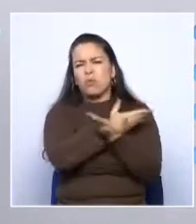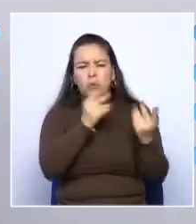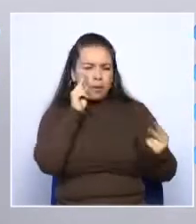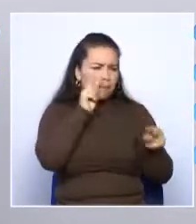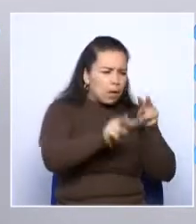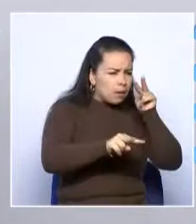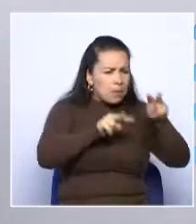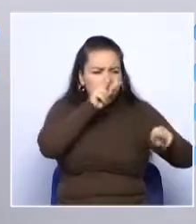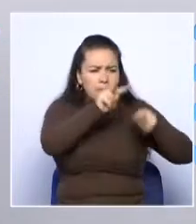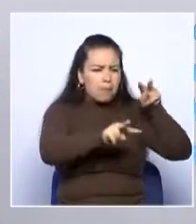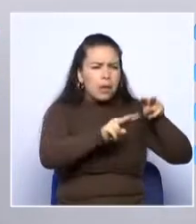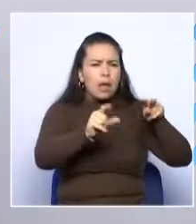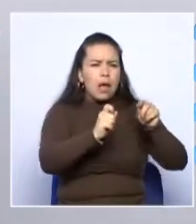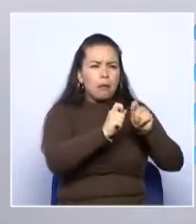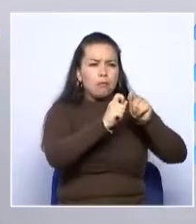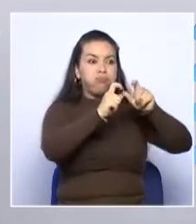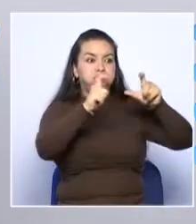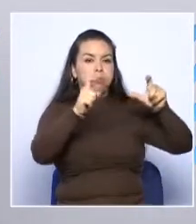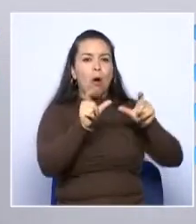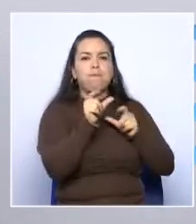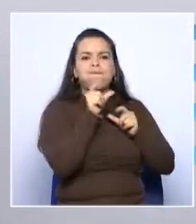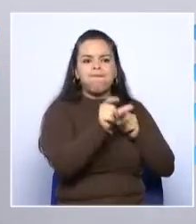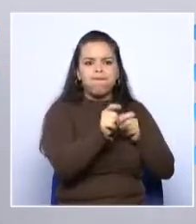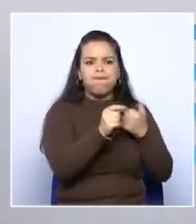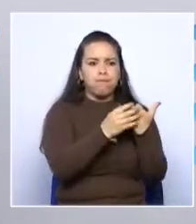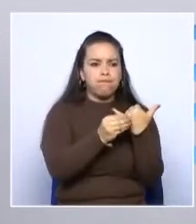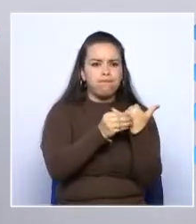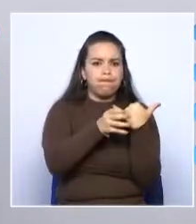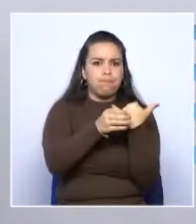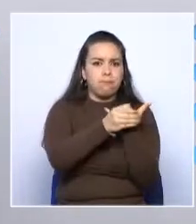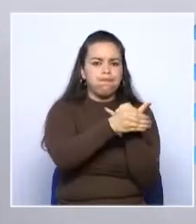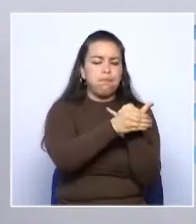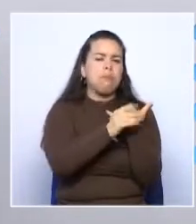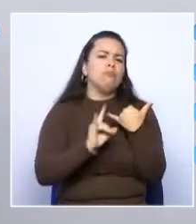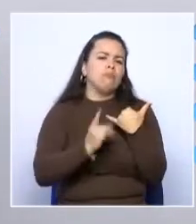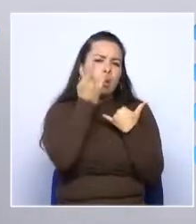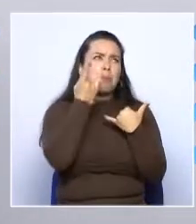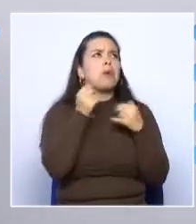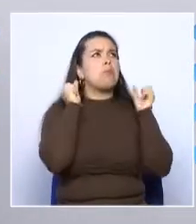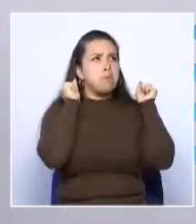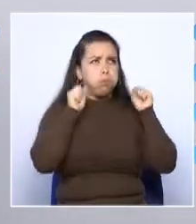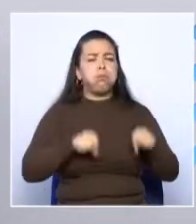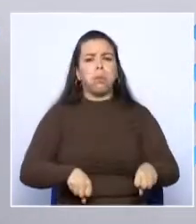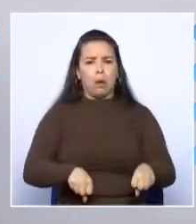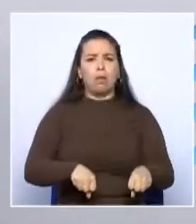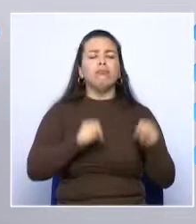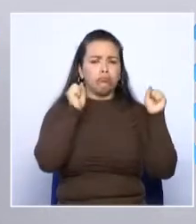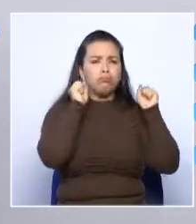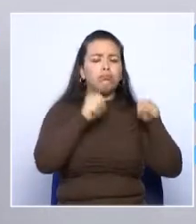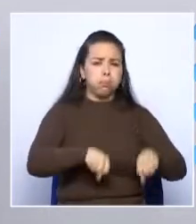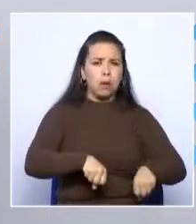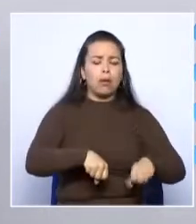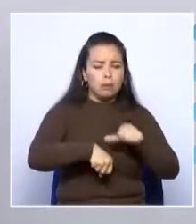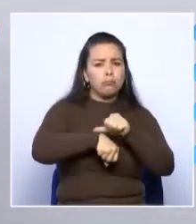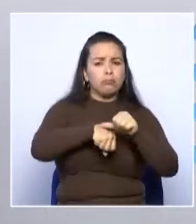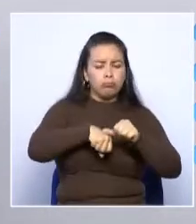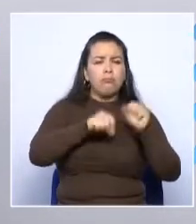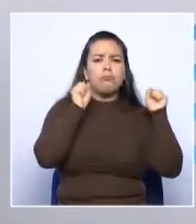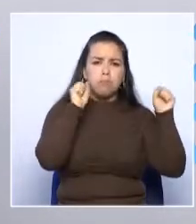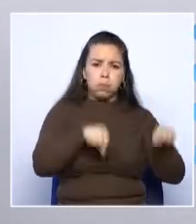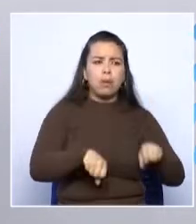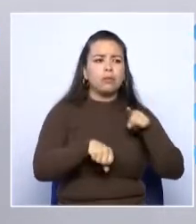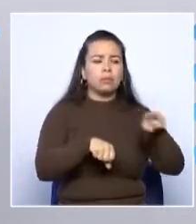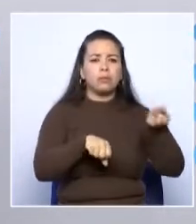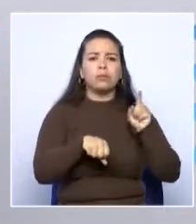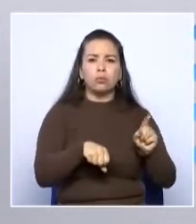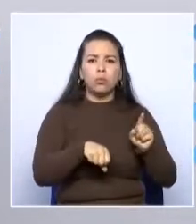que no haya ninguna dilatación ni ningún engrosamiento en la pared, ¿sí? Pero es posible, ¿sí?, es posible, existe un procedimiento que se hace, el procedimiento